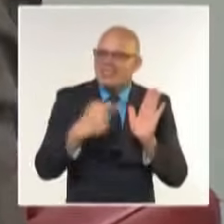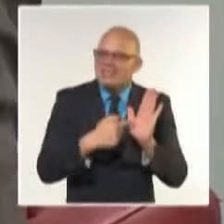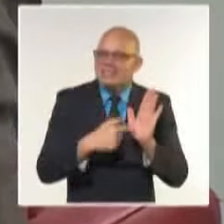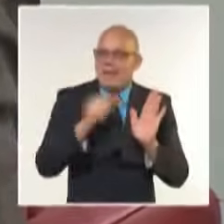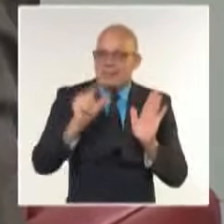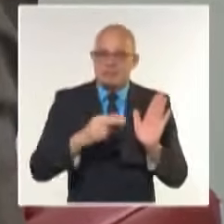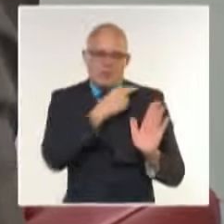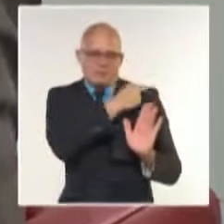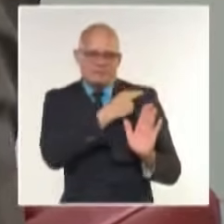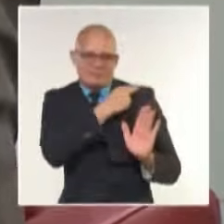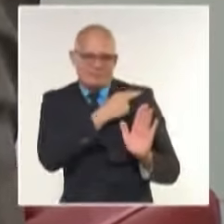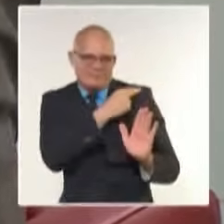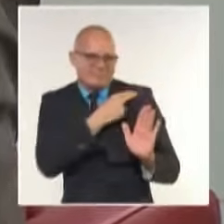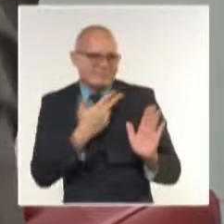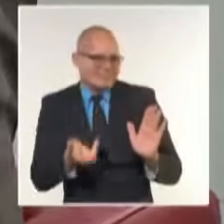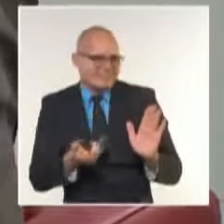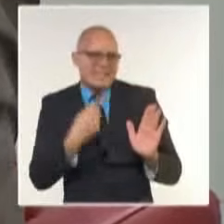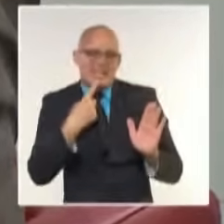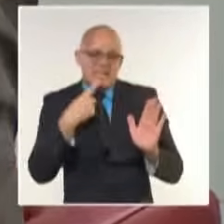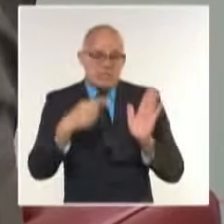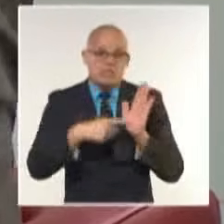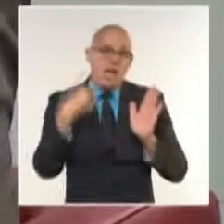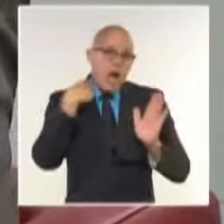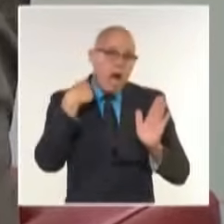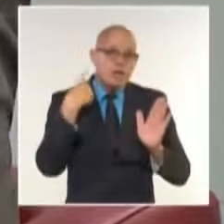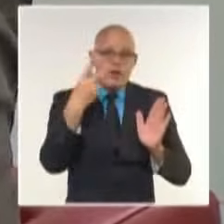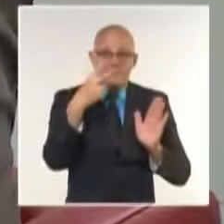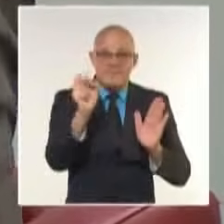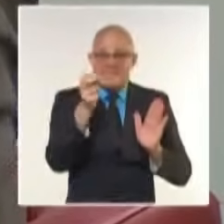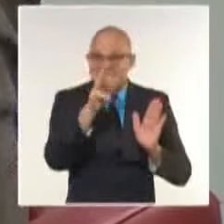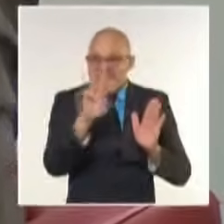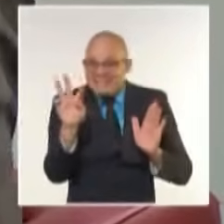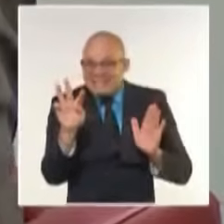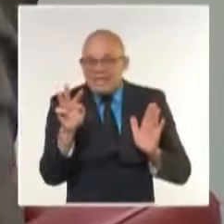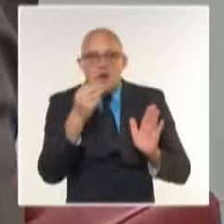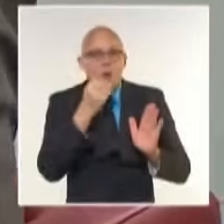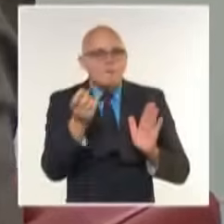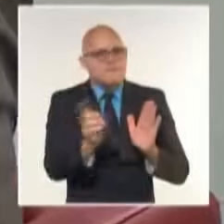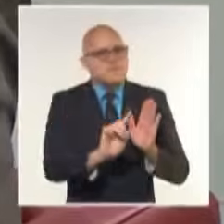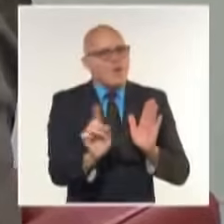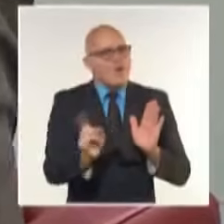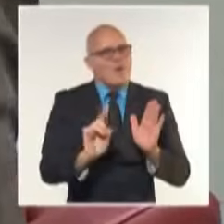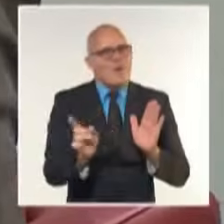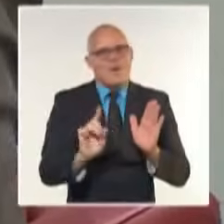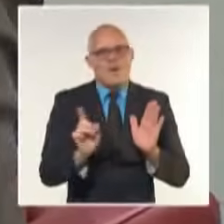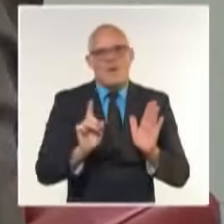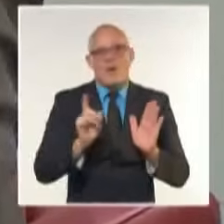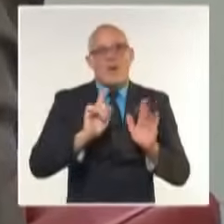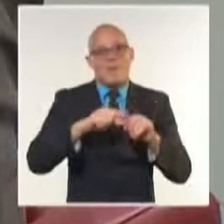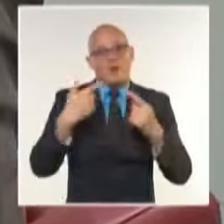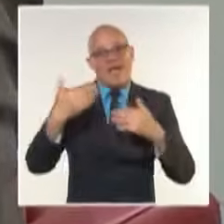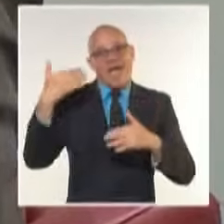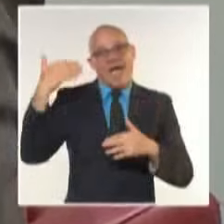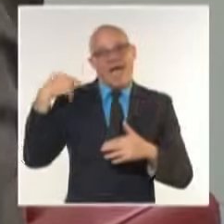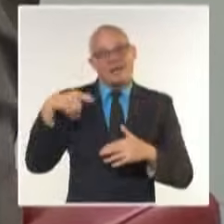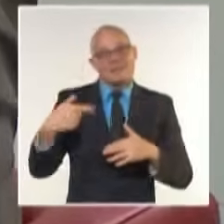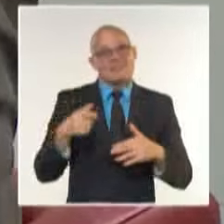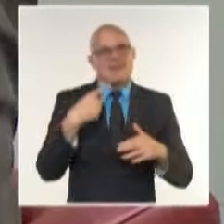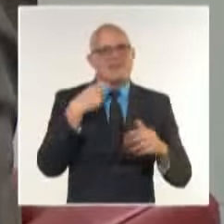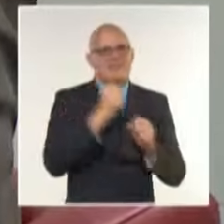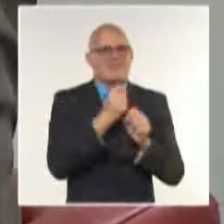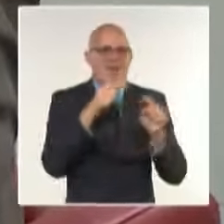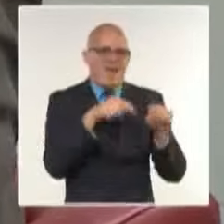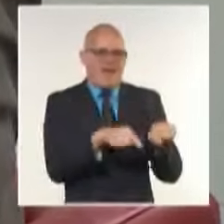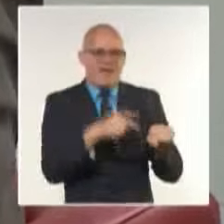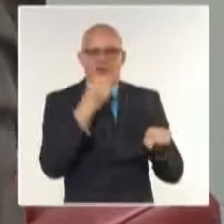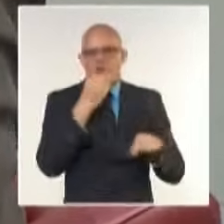desde el año 2023, hay principios elementales que vulneró asociados a lo establecido en materia de contratación. Es decir,